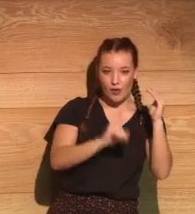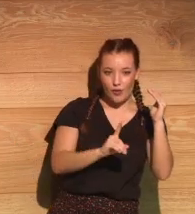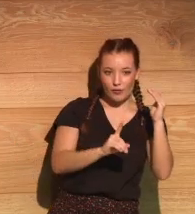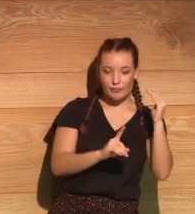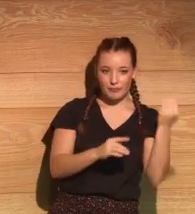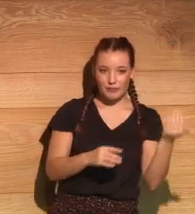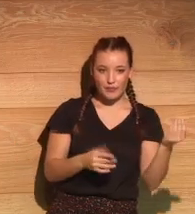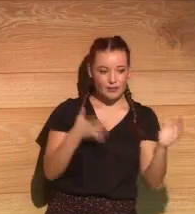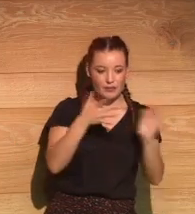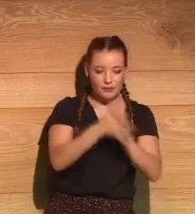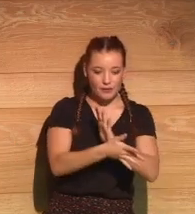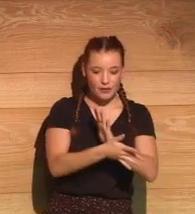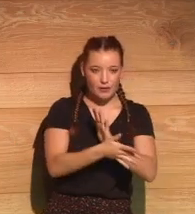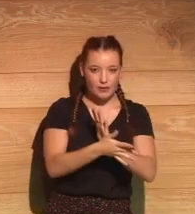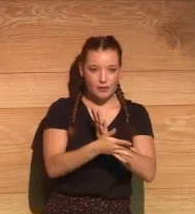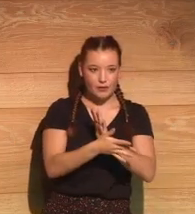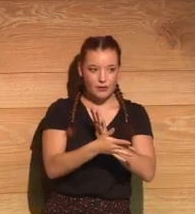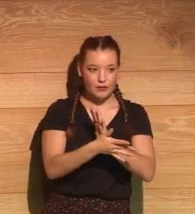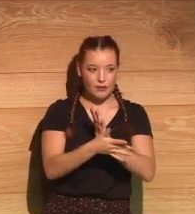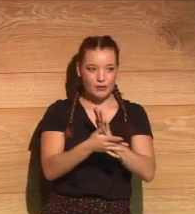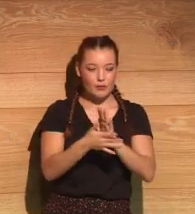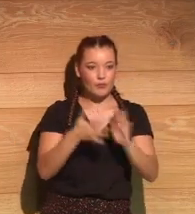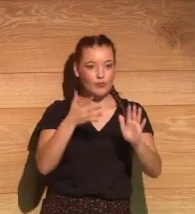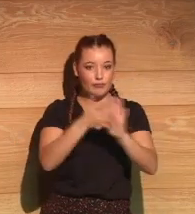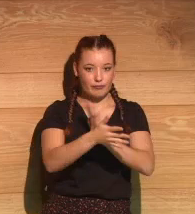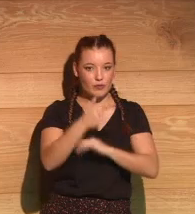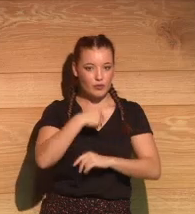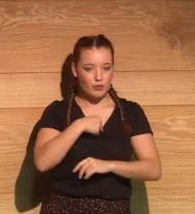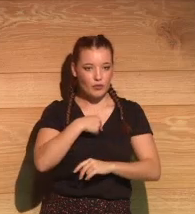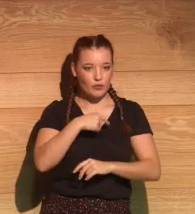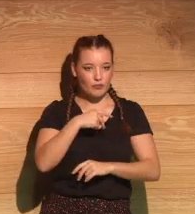digo que pondría y por supuesto no estoy hablando de